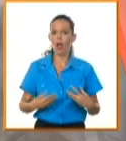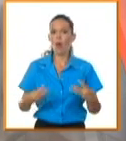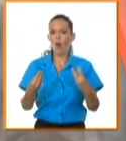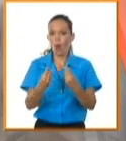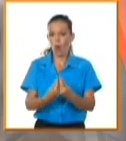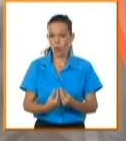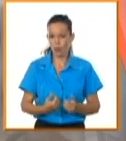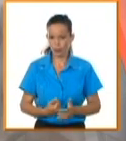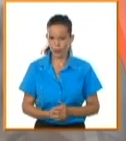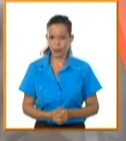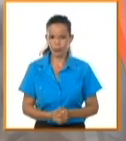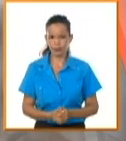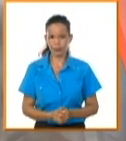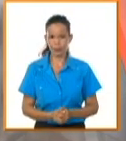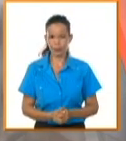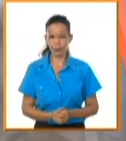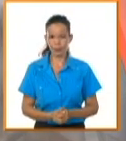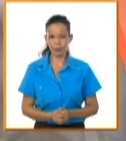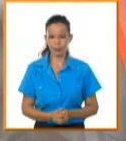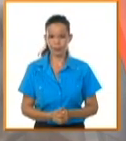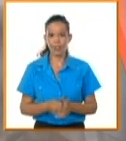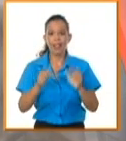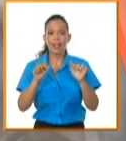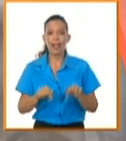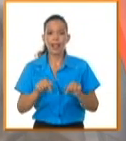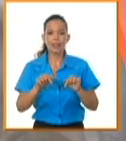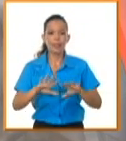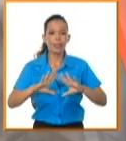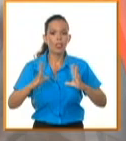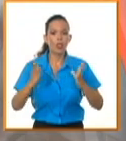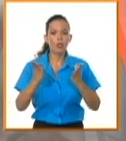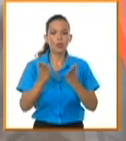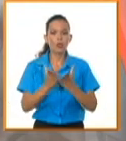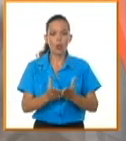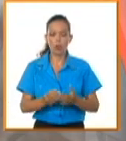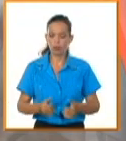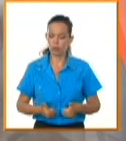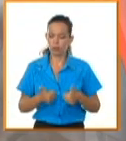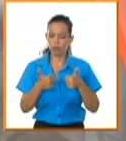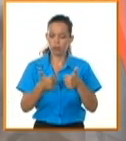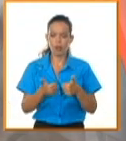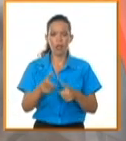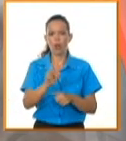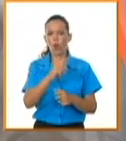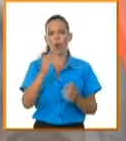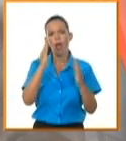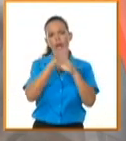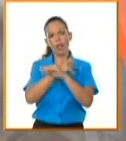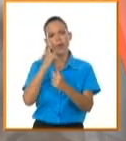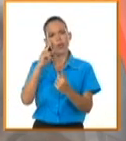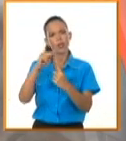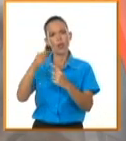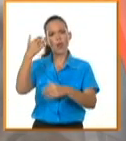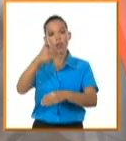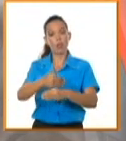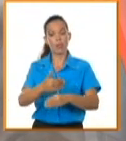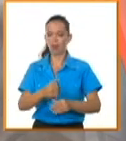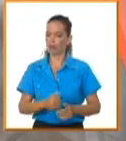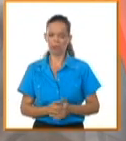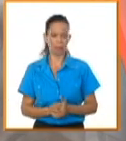y para nada para nada aquí se quiere limitar la facilidad que el banco debe brindar